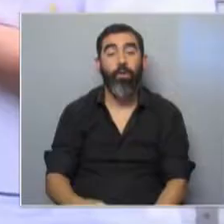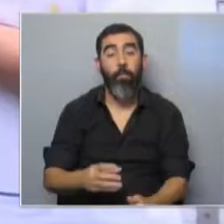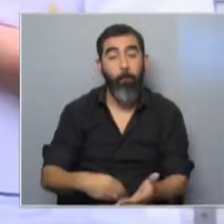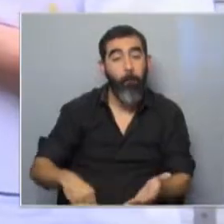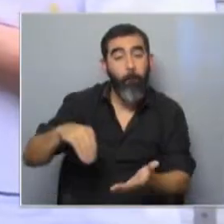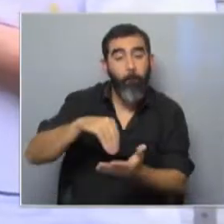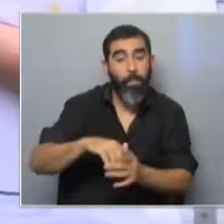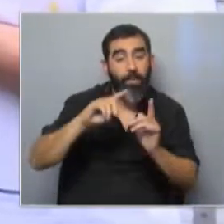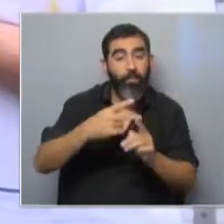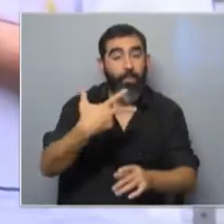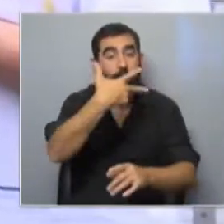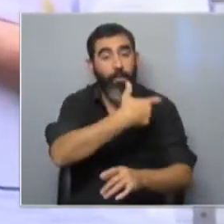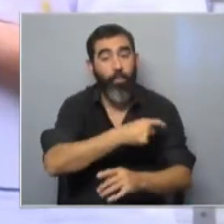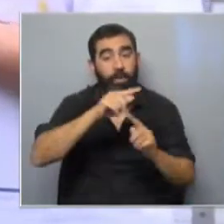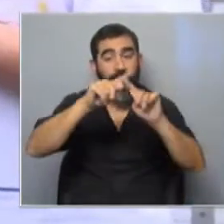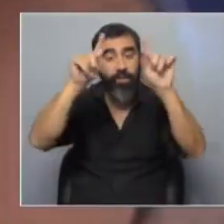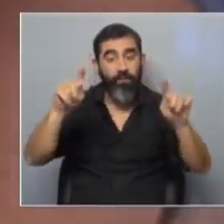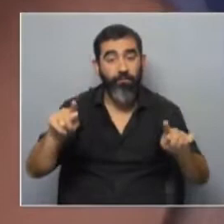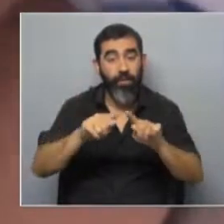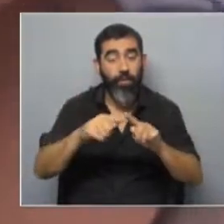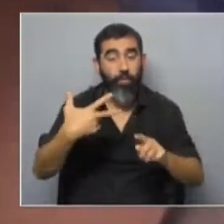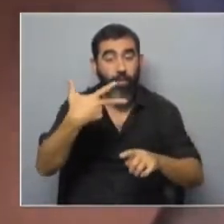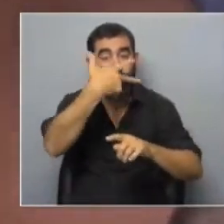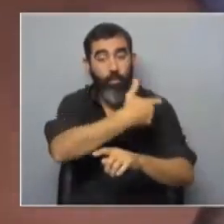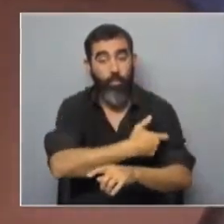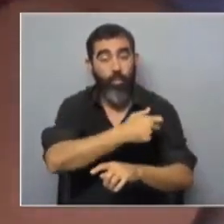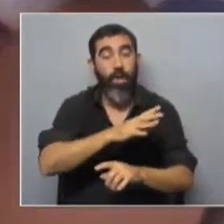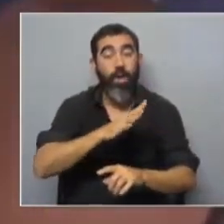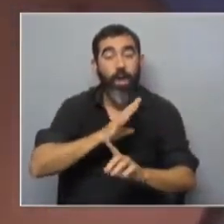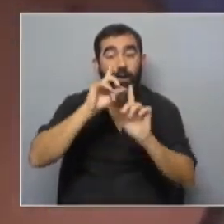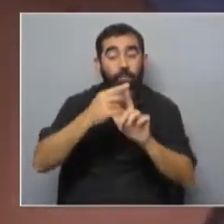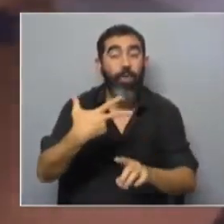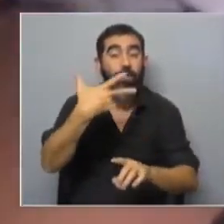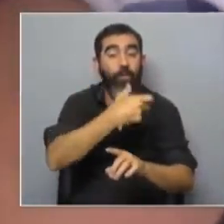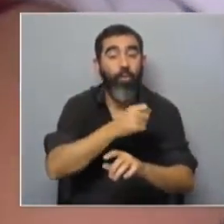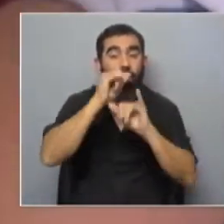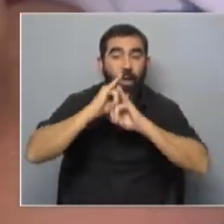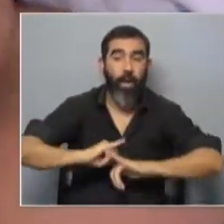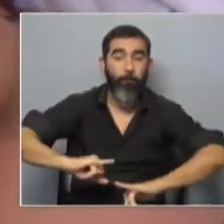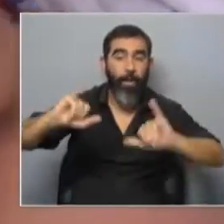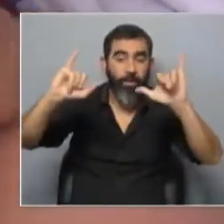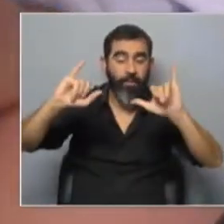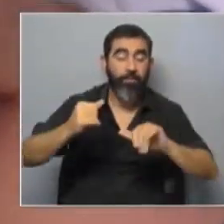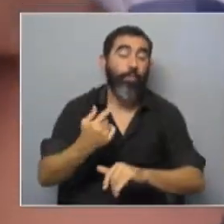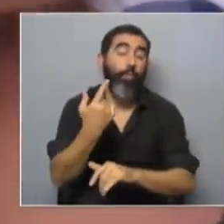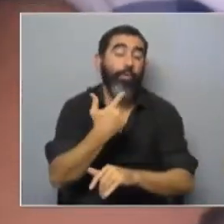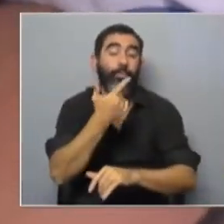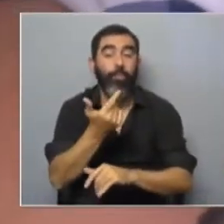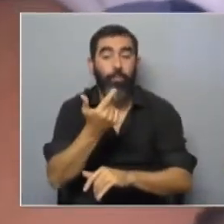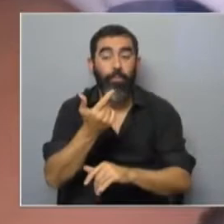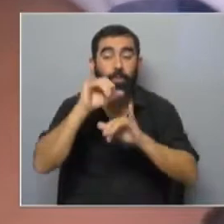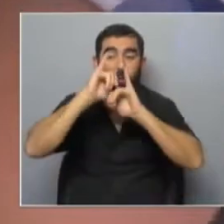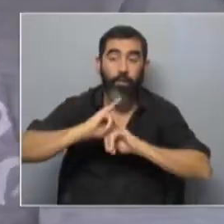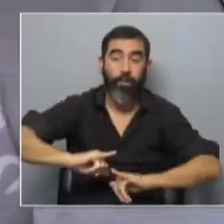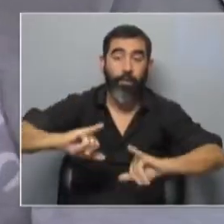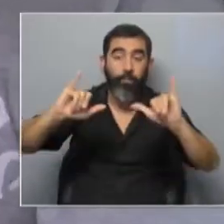Además de las vacunas del certificado de esquema de vacunación, están lo que se llama las vacunas de campaña. Una de ellas es la